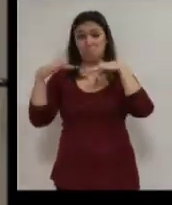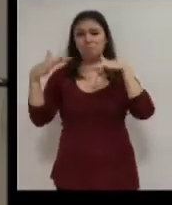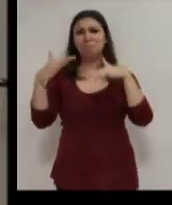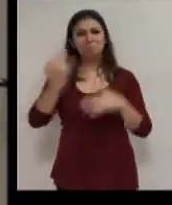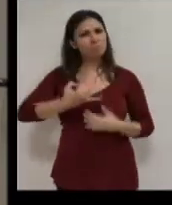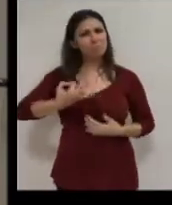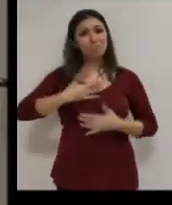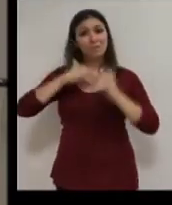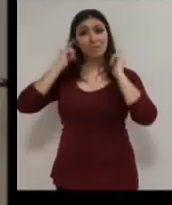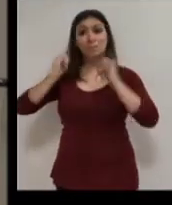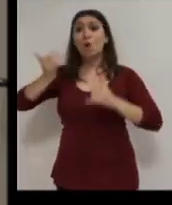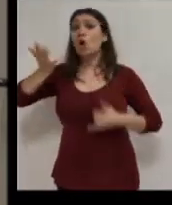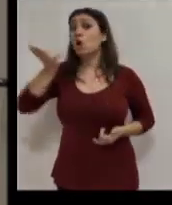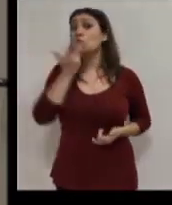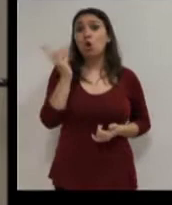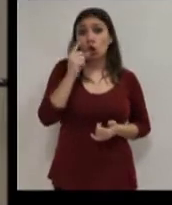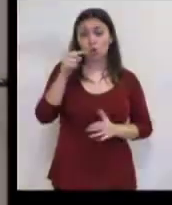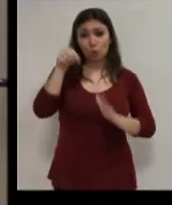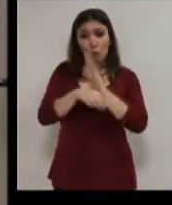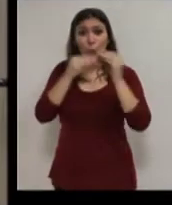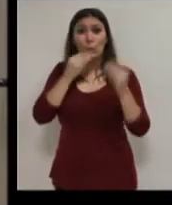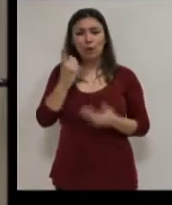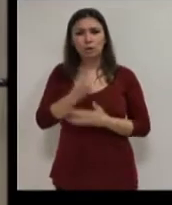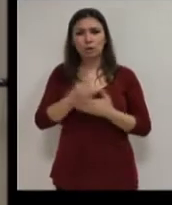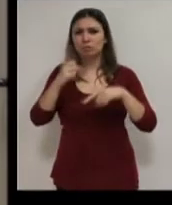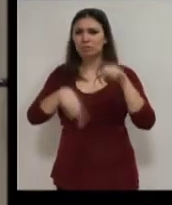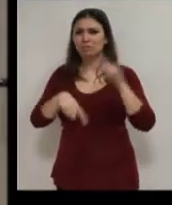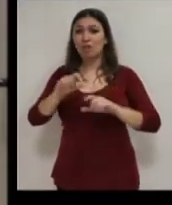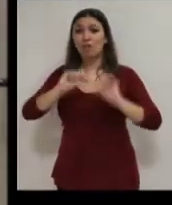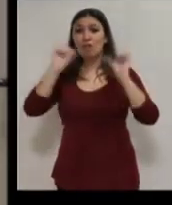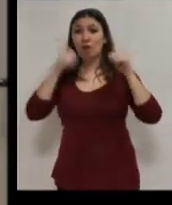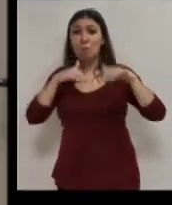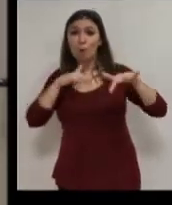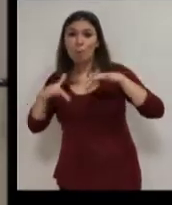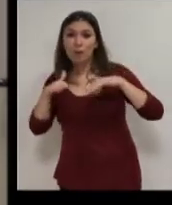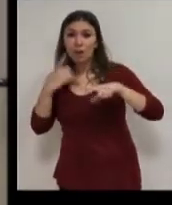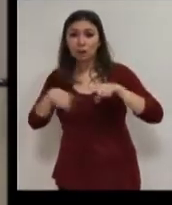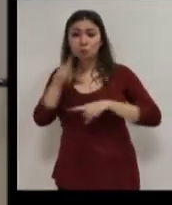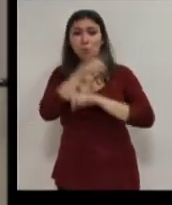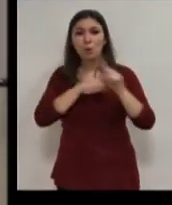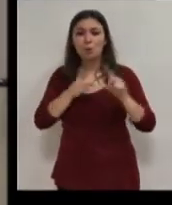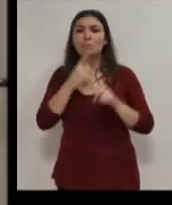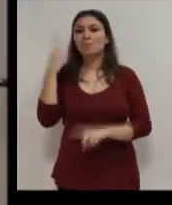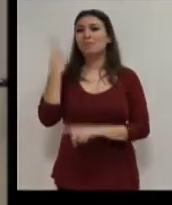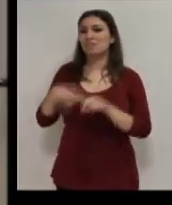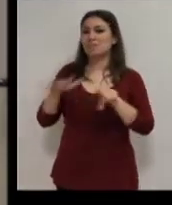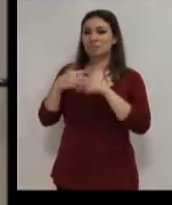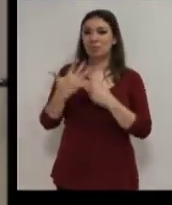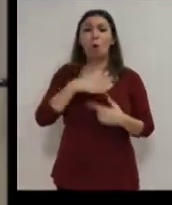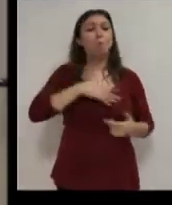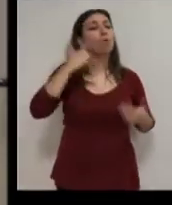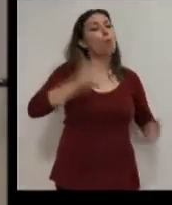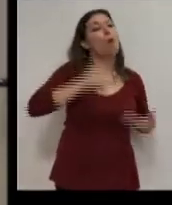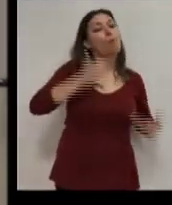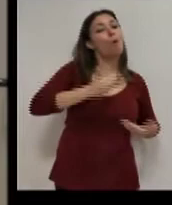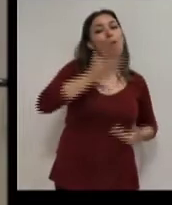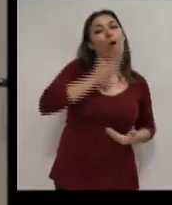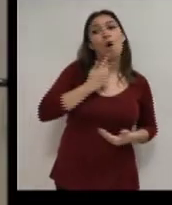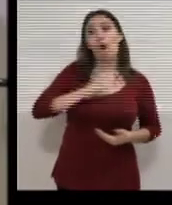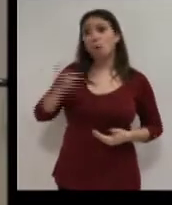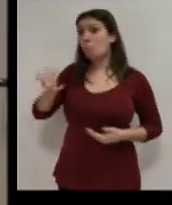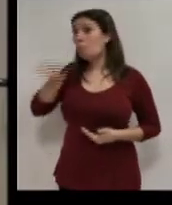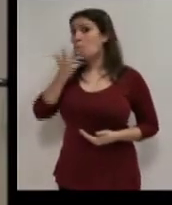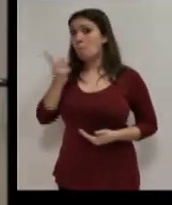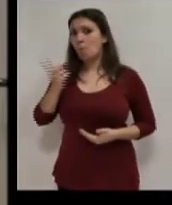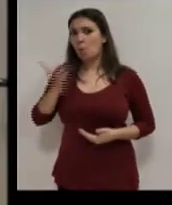soy mucho más que la mayoría de la gente. Es cierto que cuando no conoces a fondo es muy diferente la forma en que te desplazas o los problemas que puedes tener, que pueden